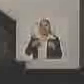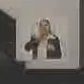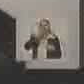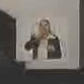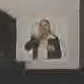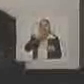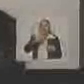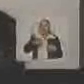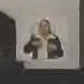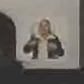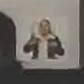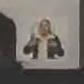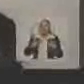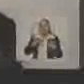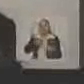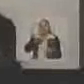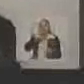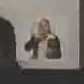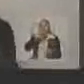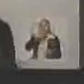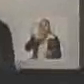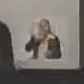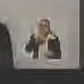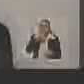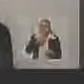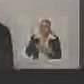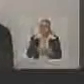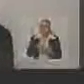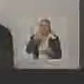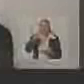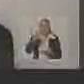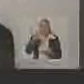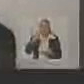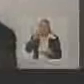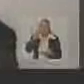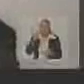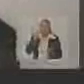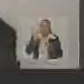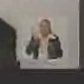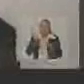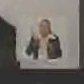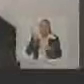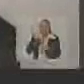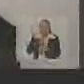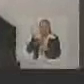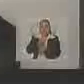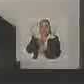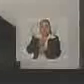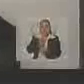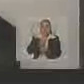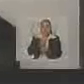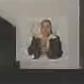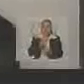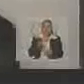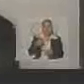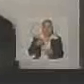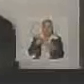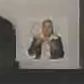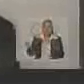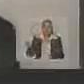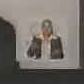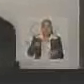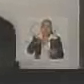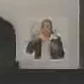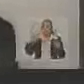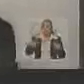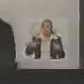sucia, nos la entregan vieja. Es por eso que tendremos que trabajar todos los días y esa es mi propuesta,